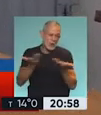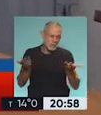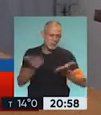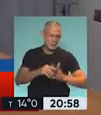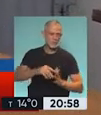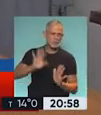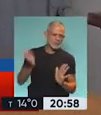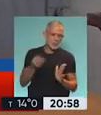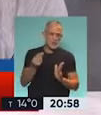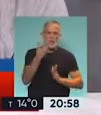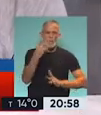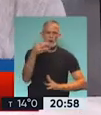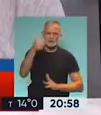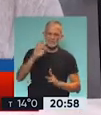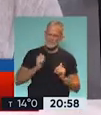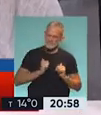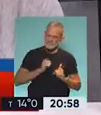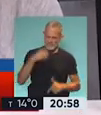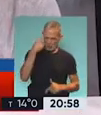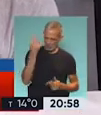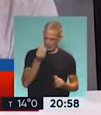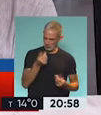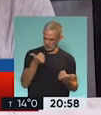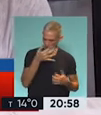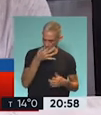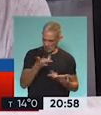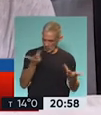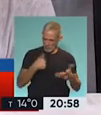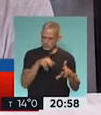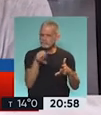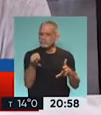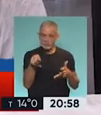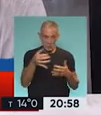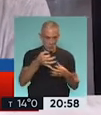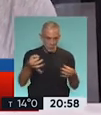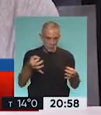ahí medio obvio, pero que es muy necesario también, que es ir desconcentrando